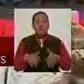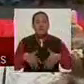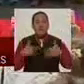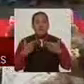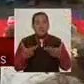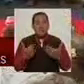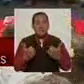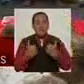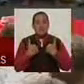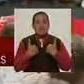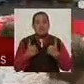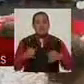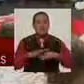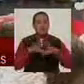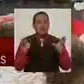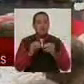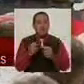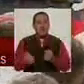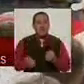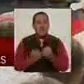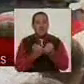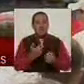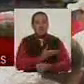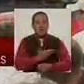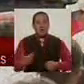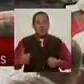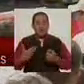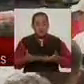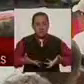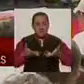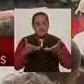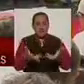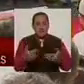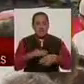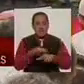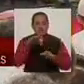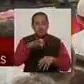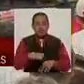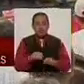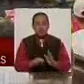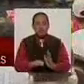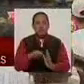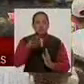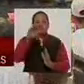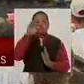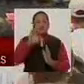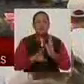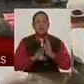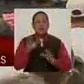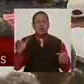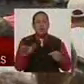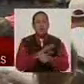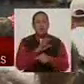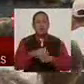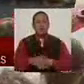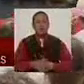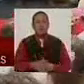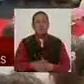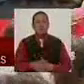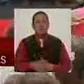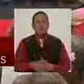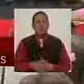tener todo el apoyo que el Estado les puede dar para su crecimiento y desarrollo integral. Ayo,